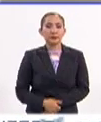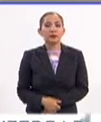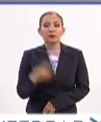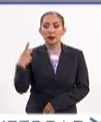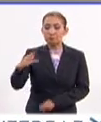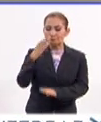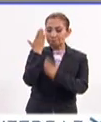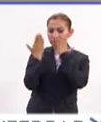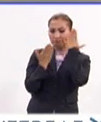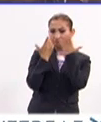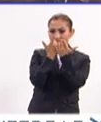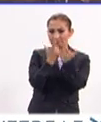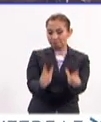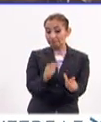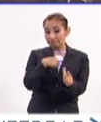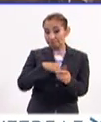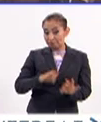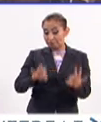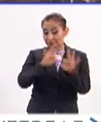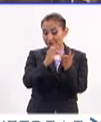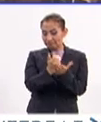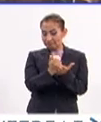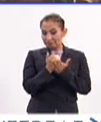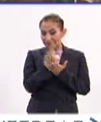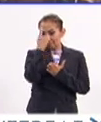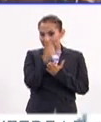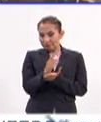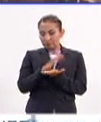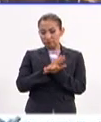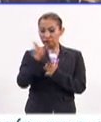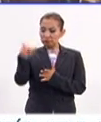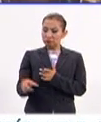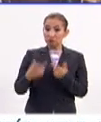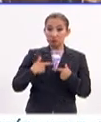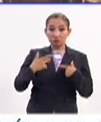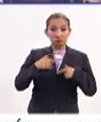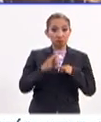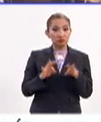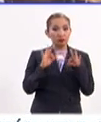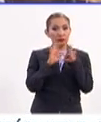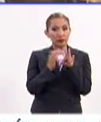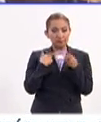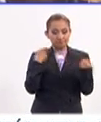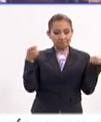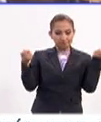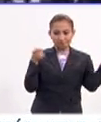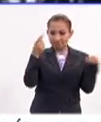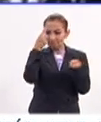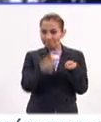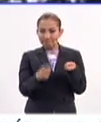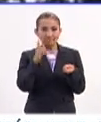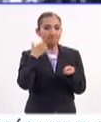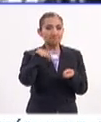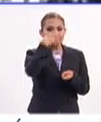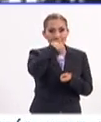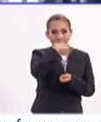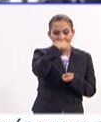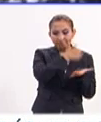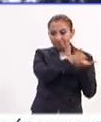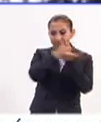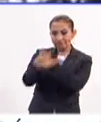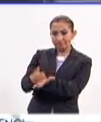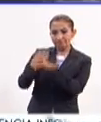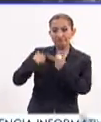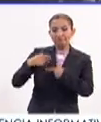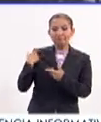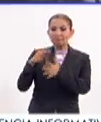Su educación liberal fue un punto clave para convertirse en un personaje importante y de mediación para que Lázaro Cárdenas ayudara a